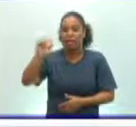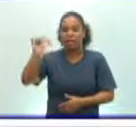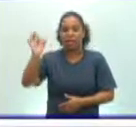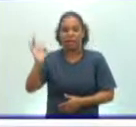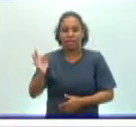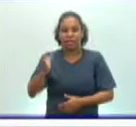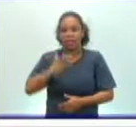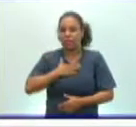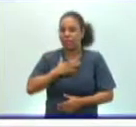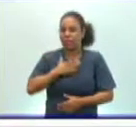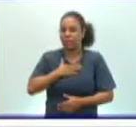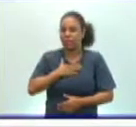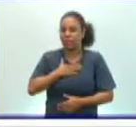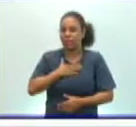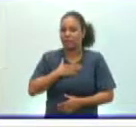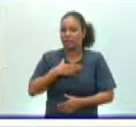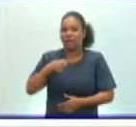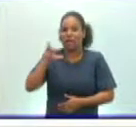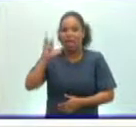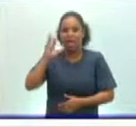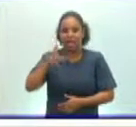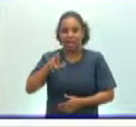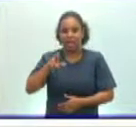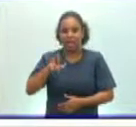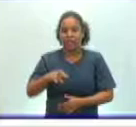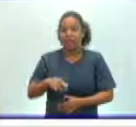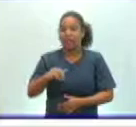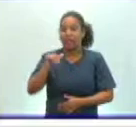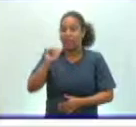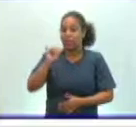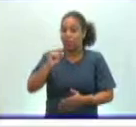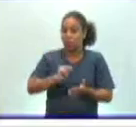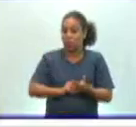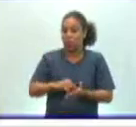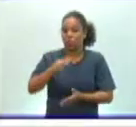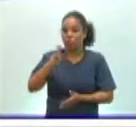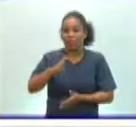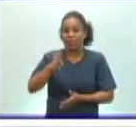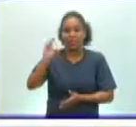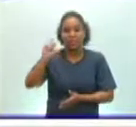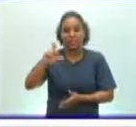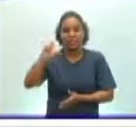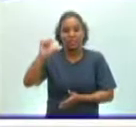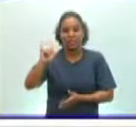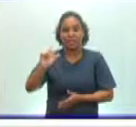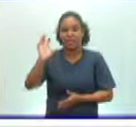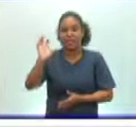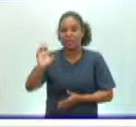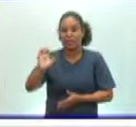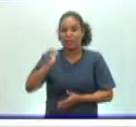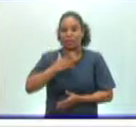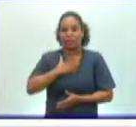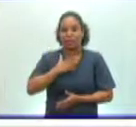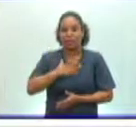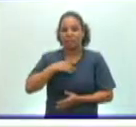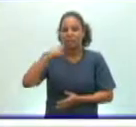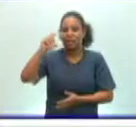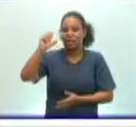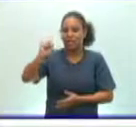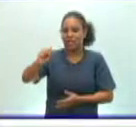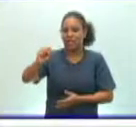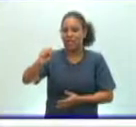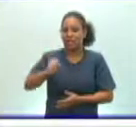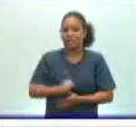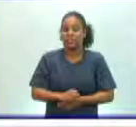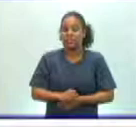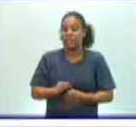pertenecen a R. Los puntos B, C y E pertenecen a S. El segmento